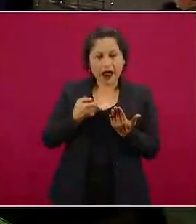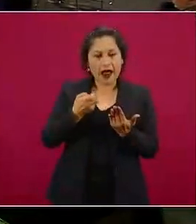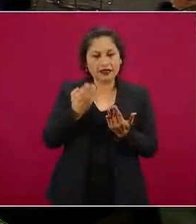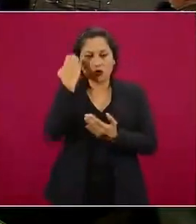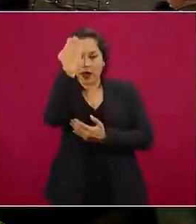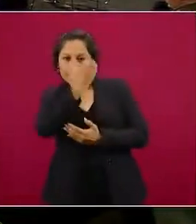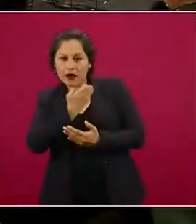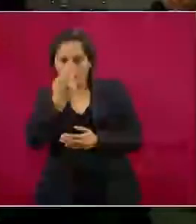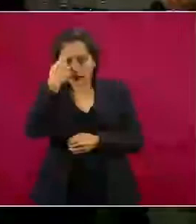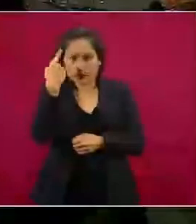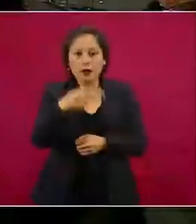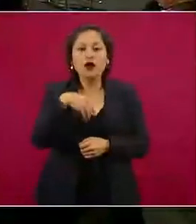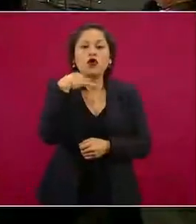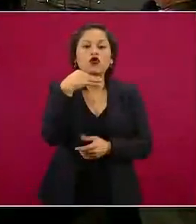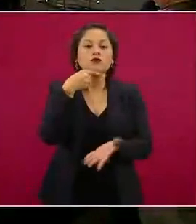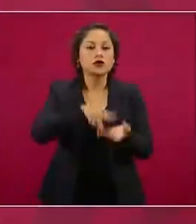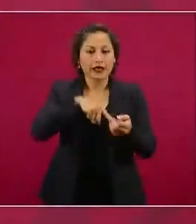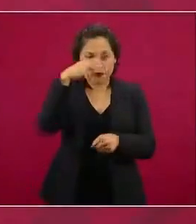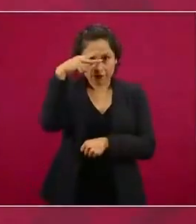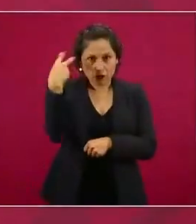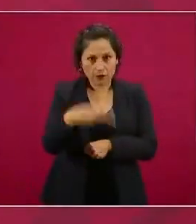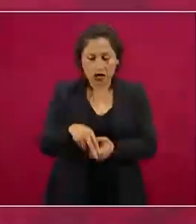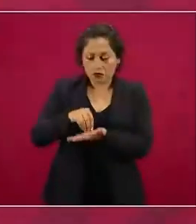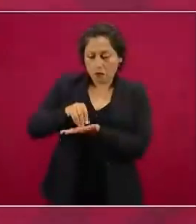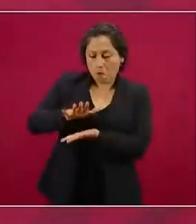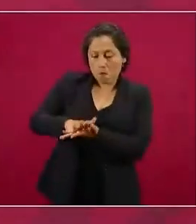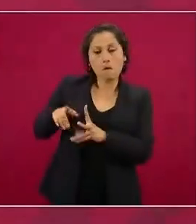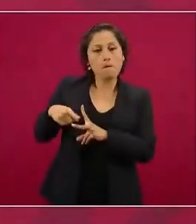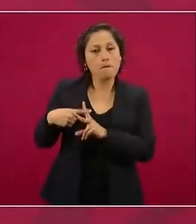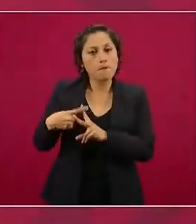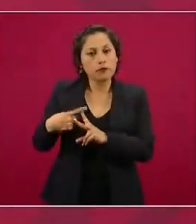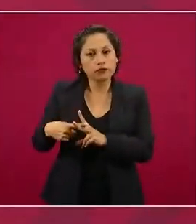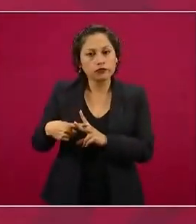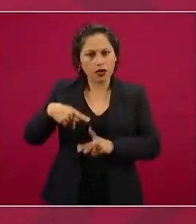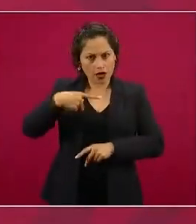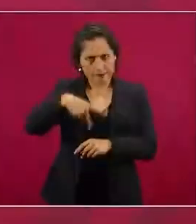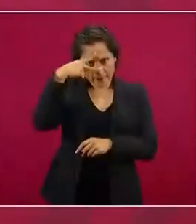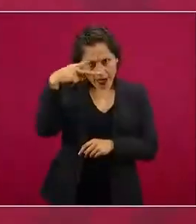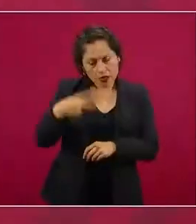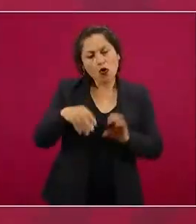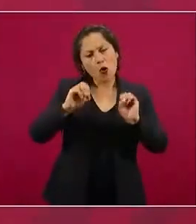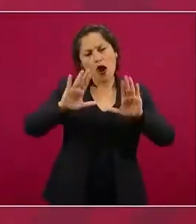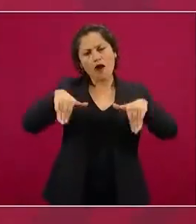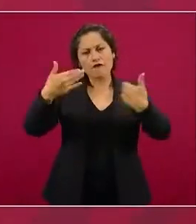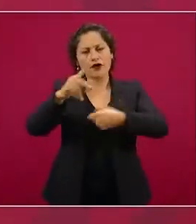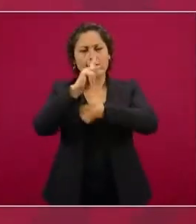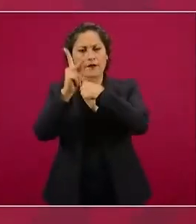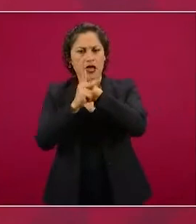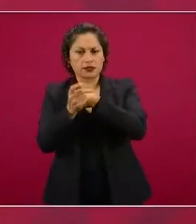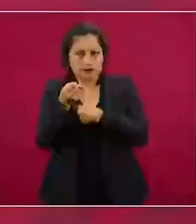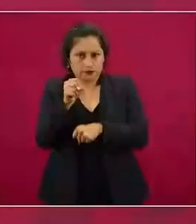corrupción que existía en México o en cualquier otro país. Pues un